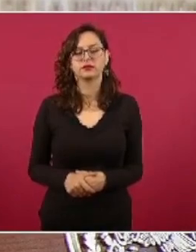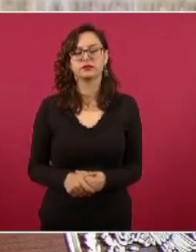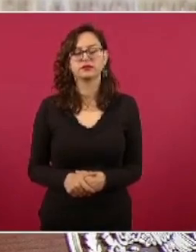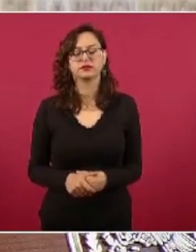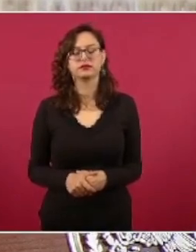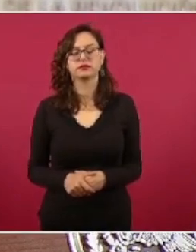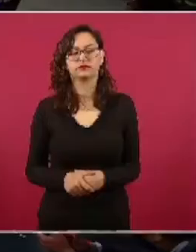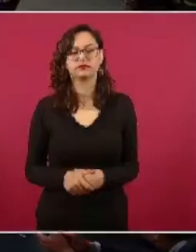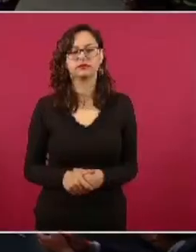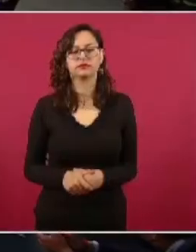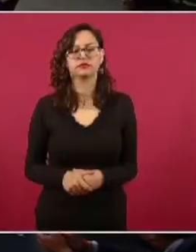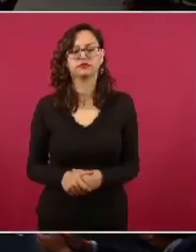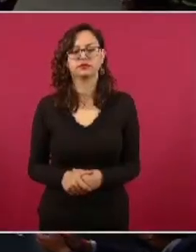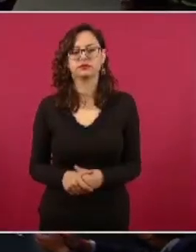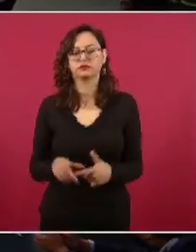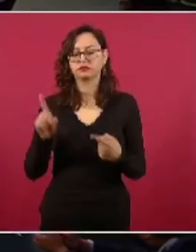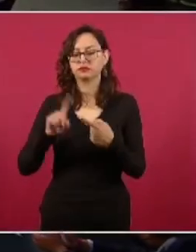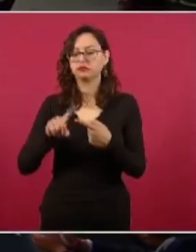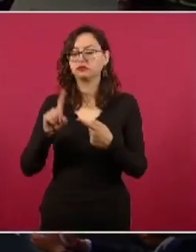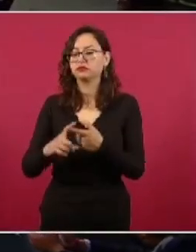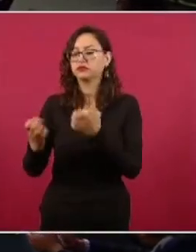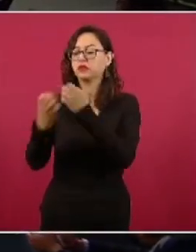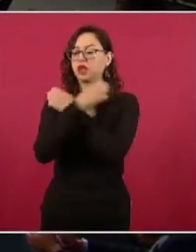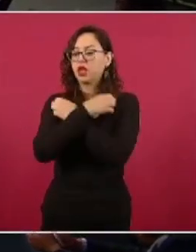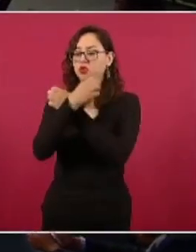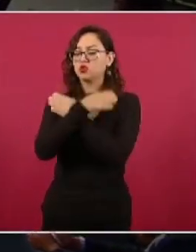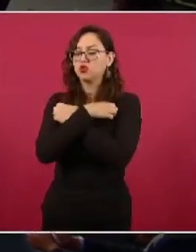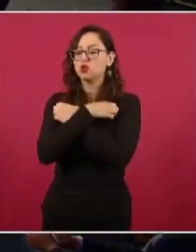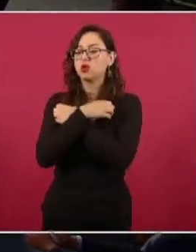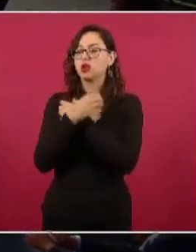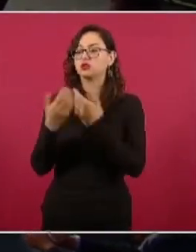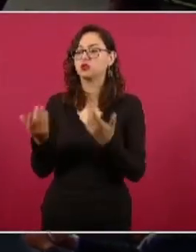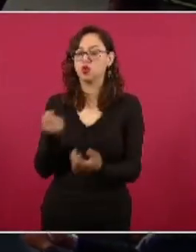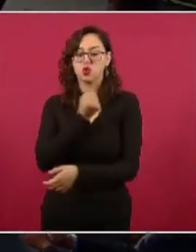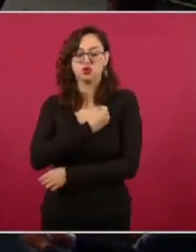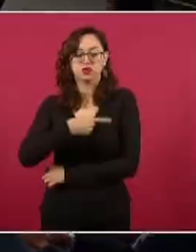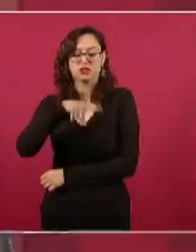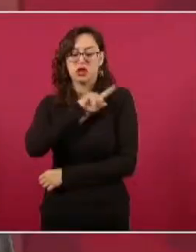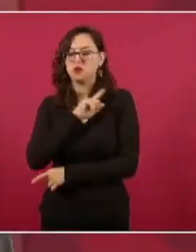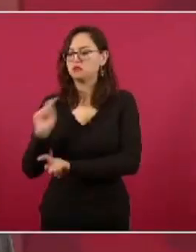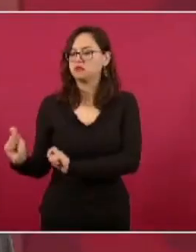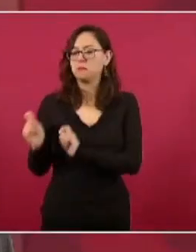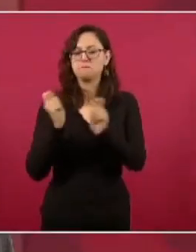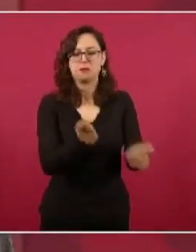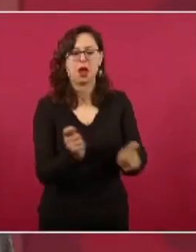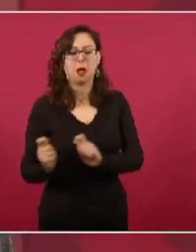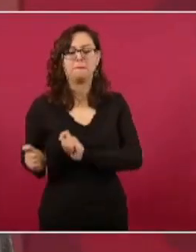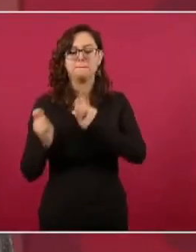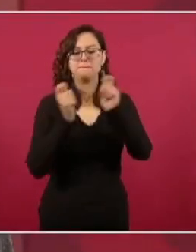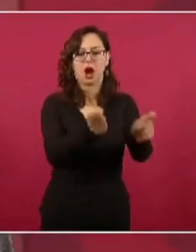en buena medida la educación, la salud,